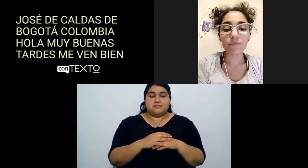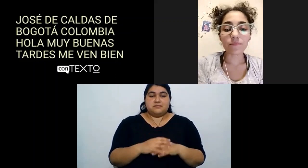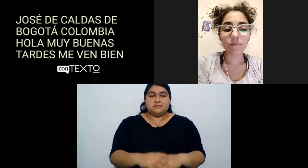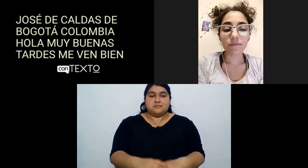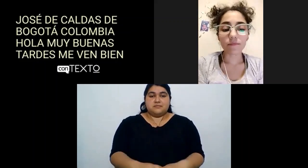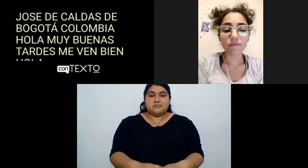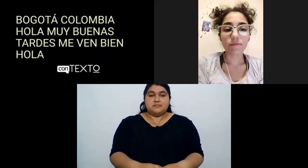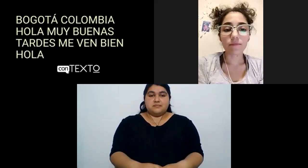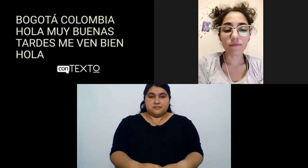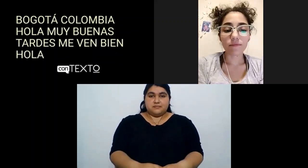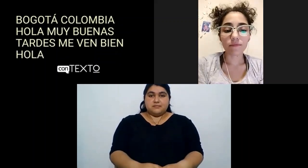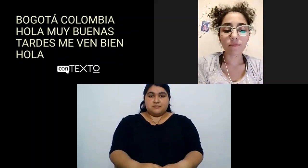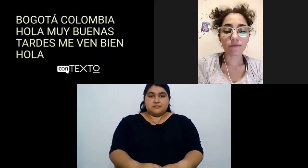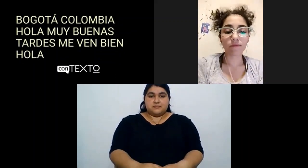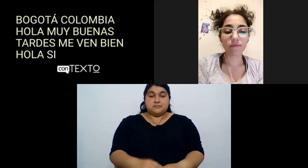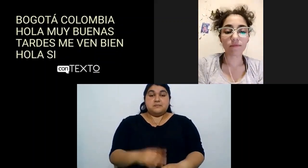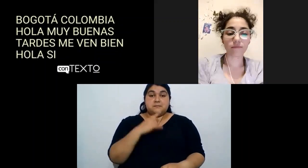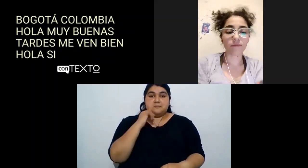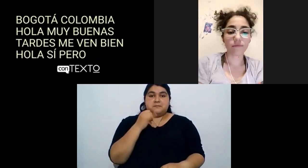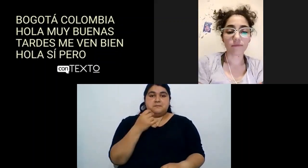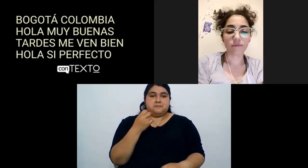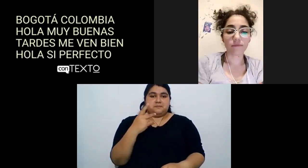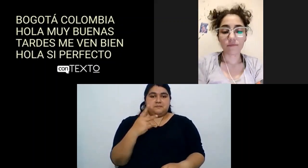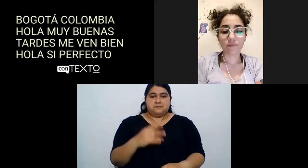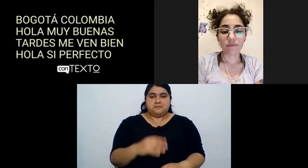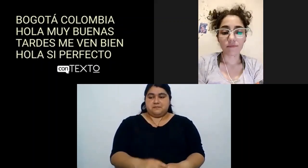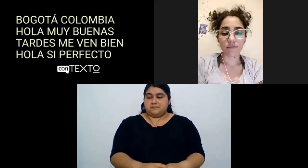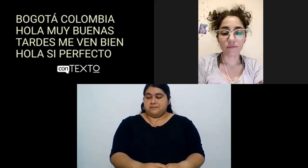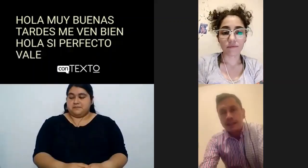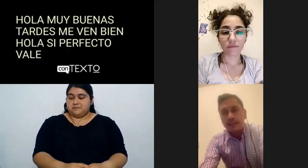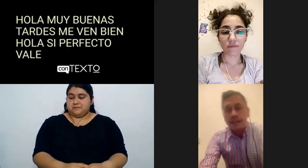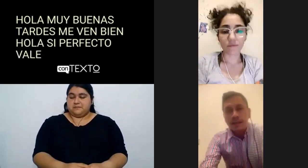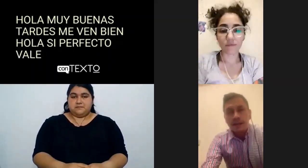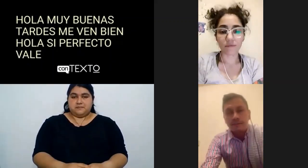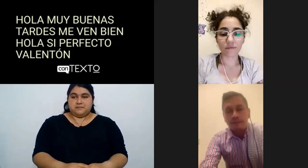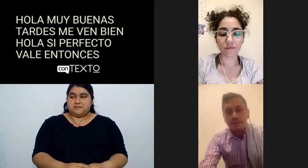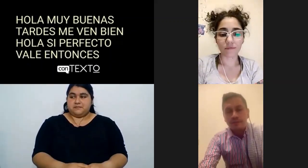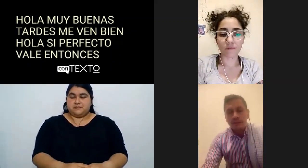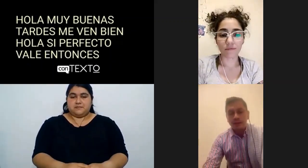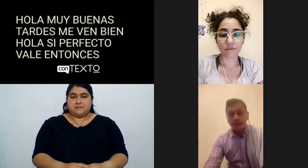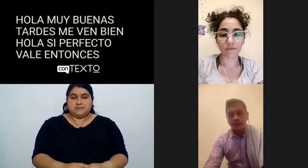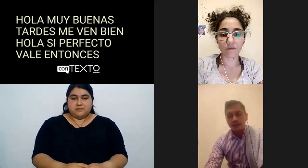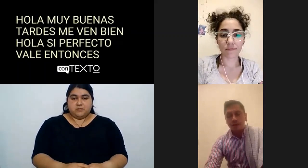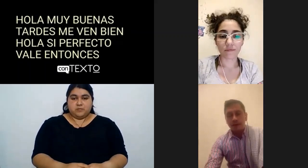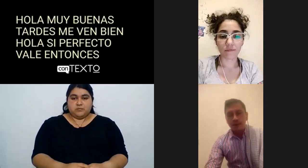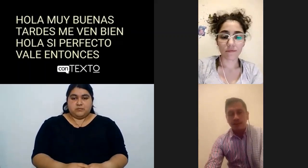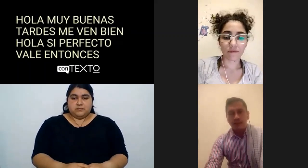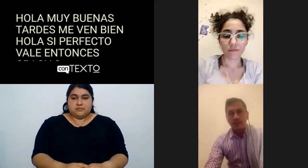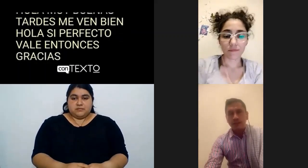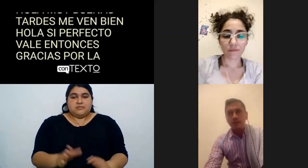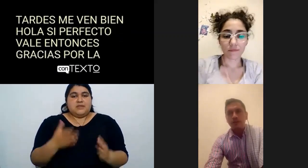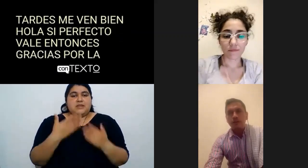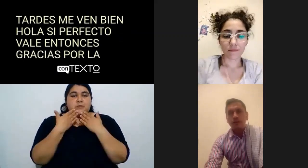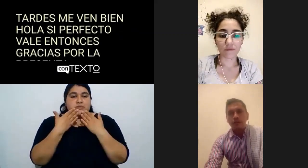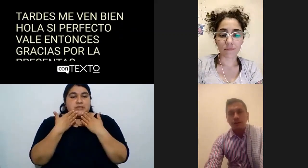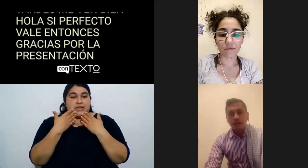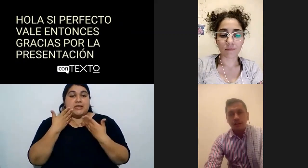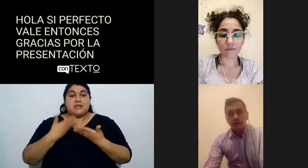Hola. Sí, perfecto. Vale. Entonces, gracias por la